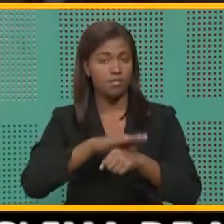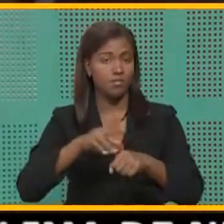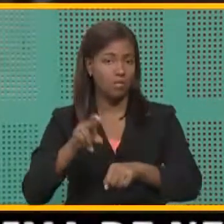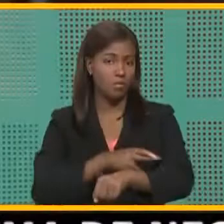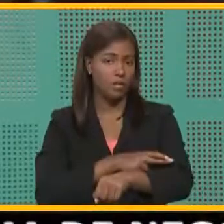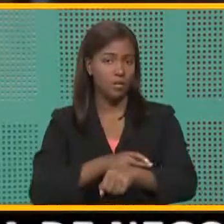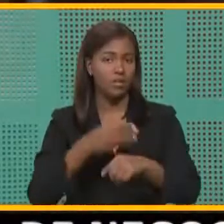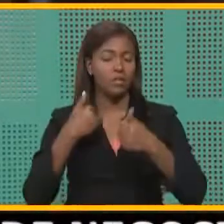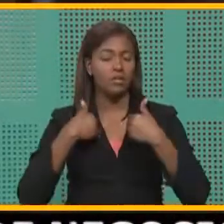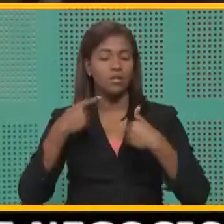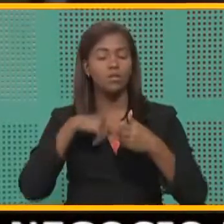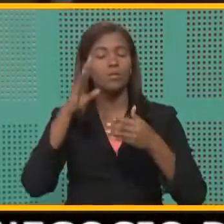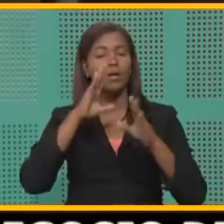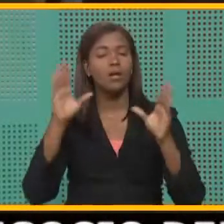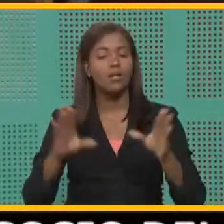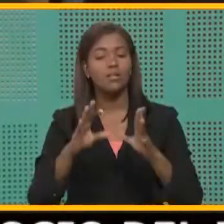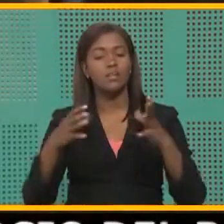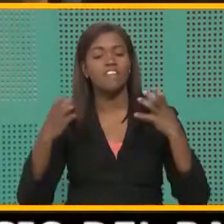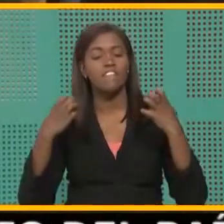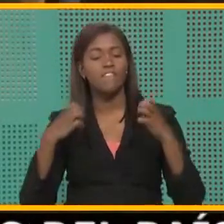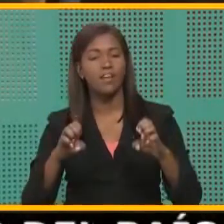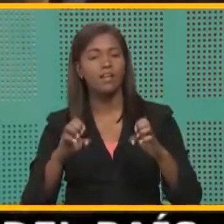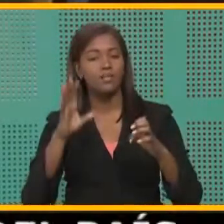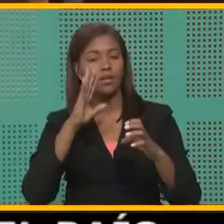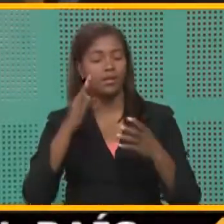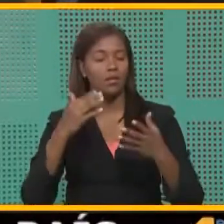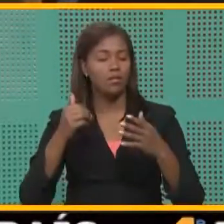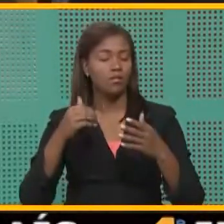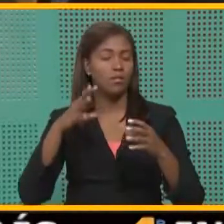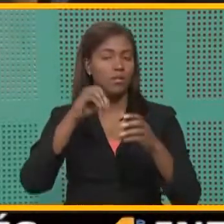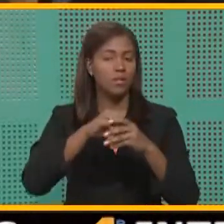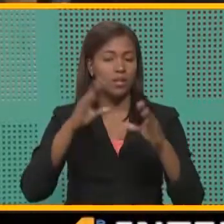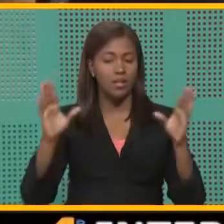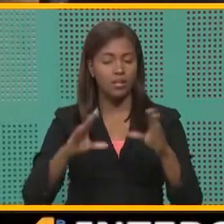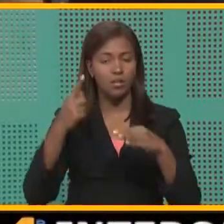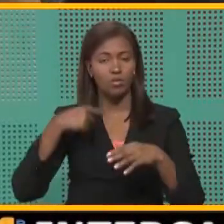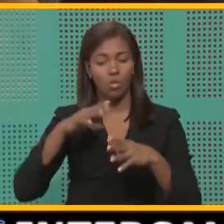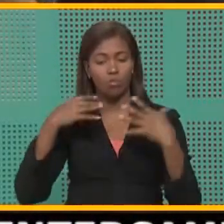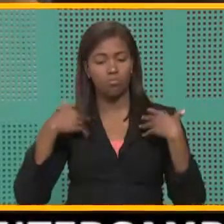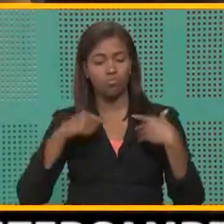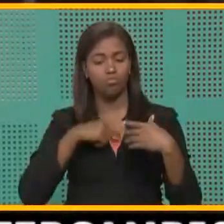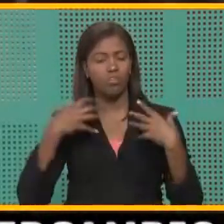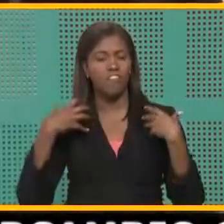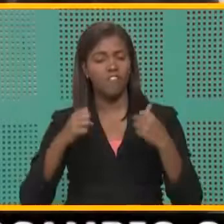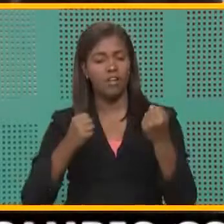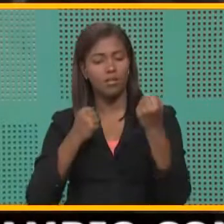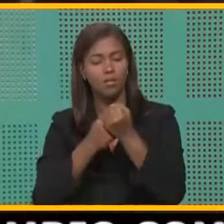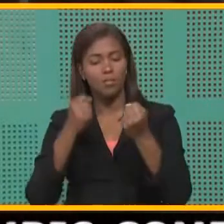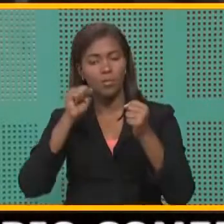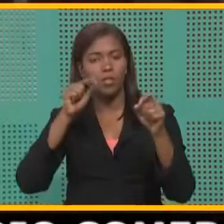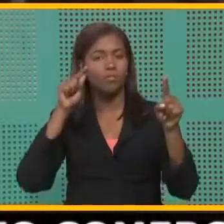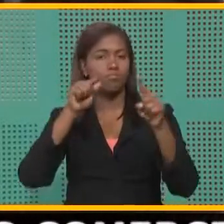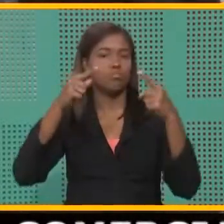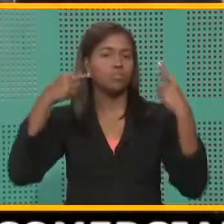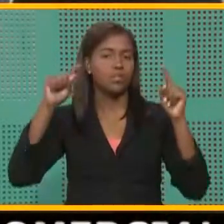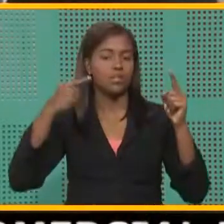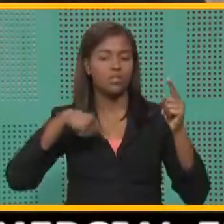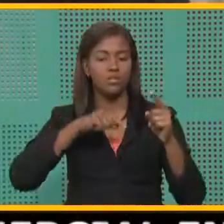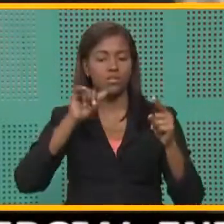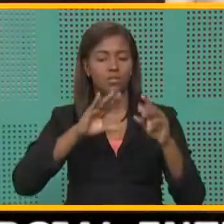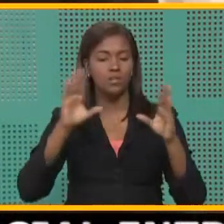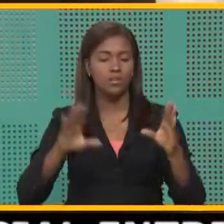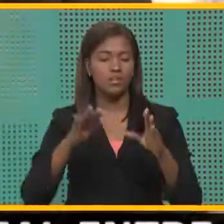que no escatimaremos esfuerzo alguno y vamos a poner todo nuestro empeño en conseguir el objetivo, tal como lo hicimos